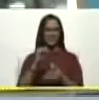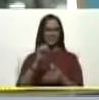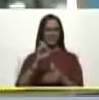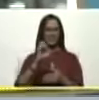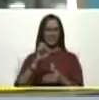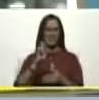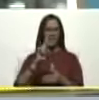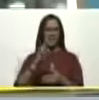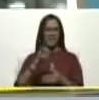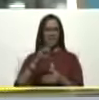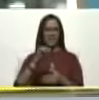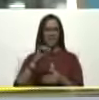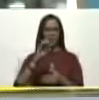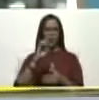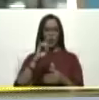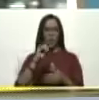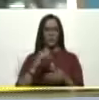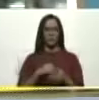Jesús.